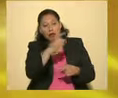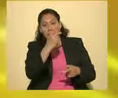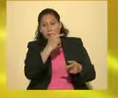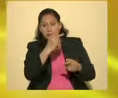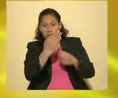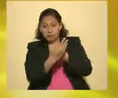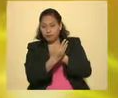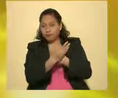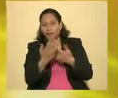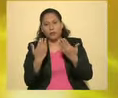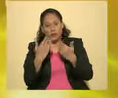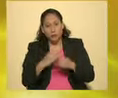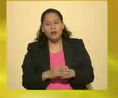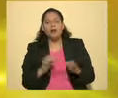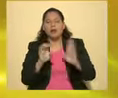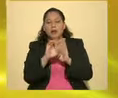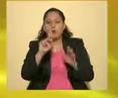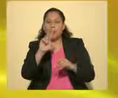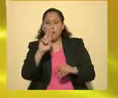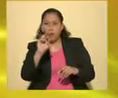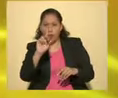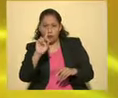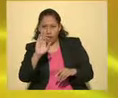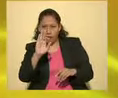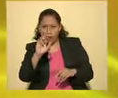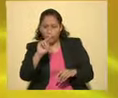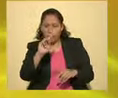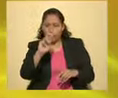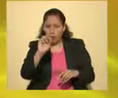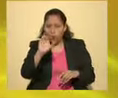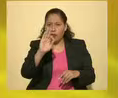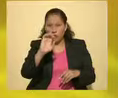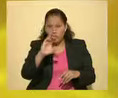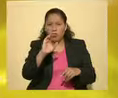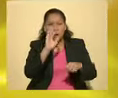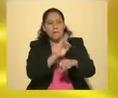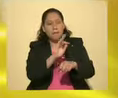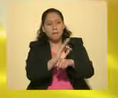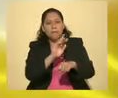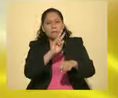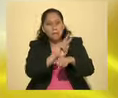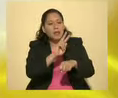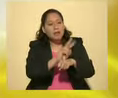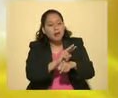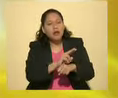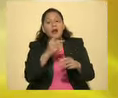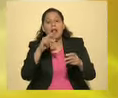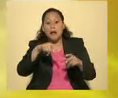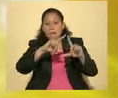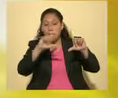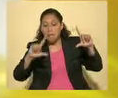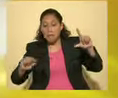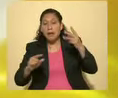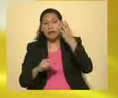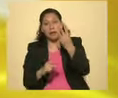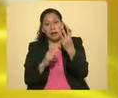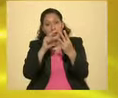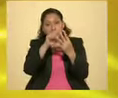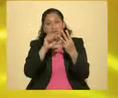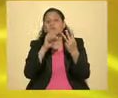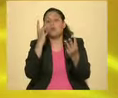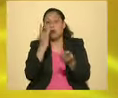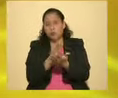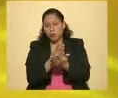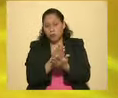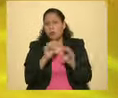sí la Profeco las vigila y únicamente son tres en el país. Entonces, hay que tener mucho cuidado. ¿Cómo